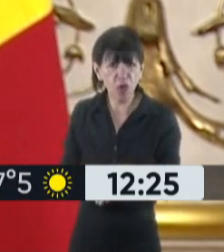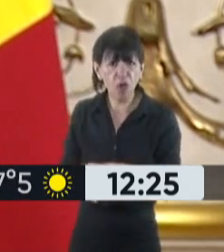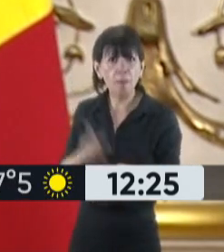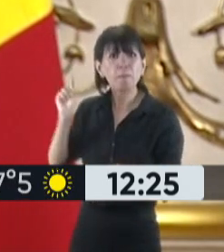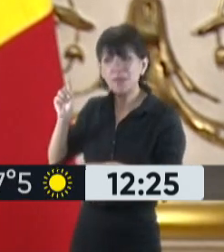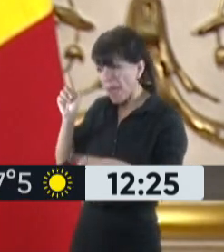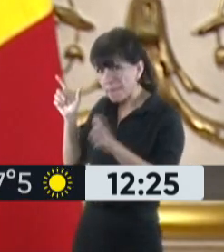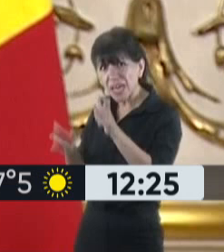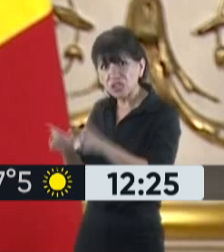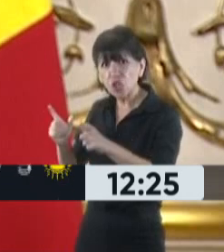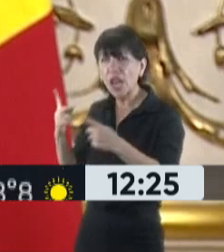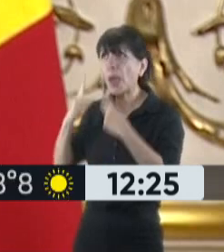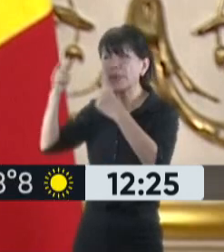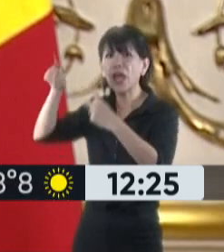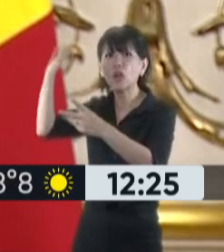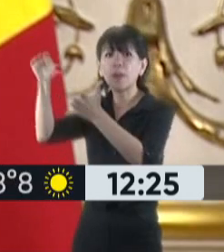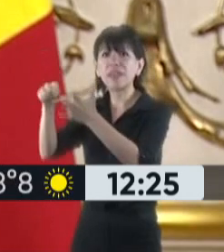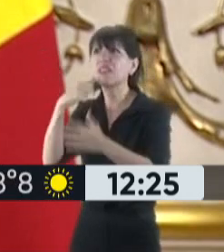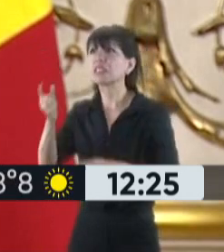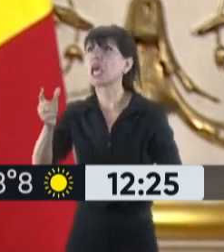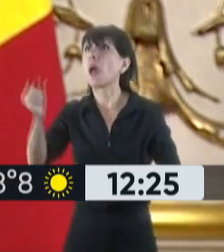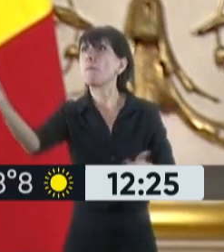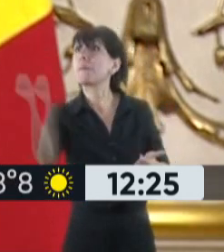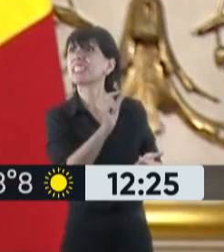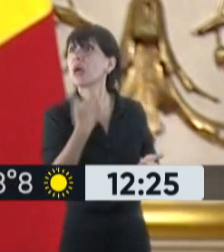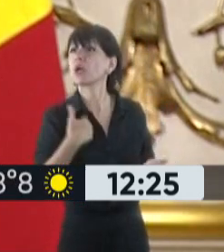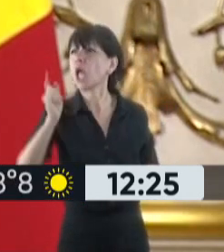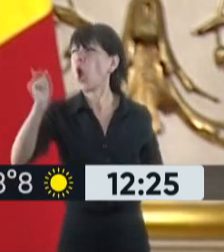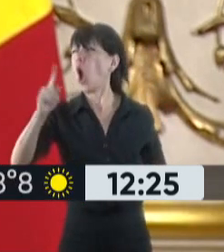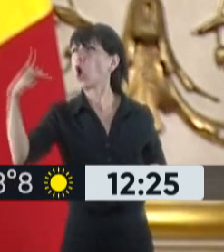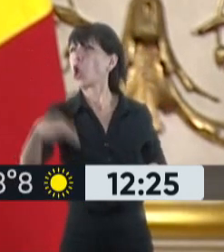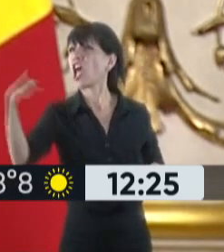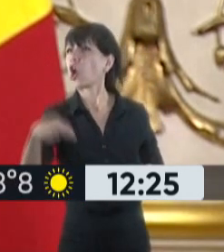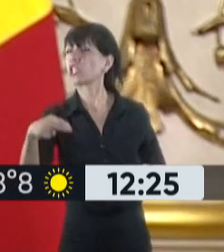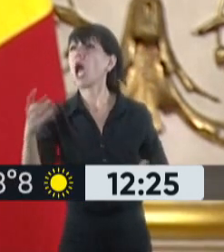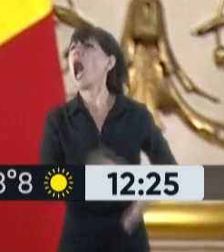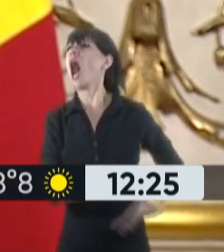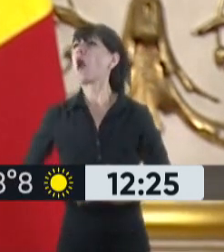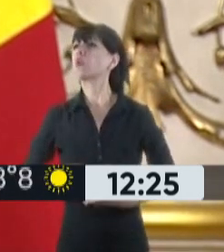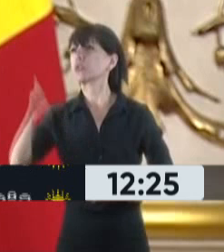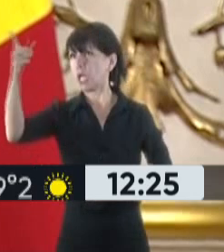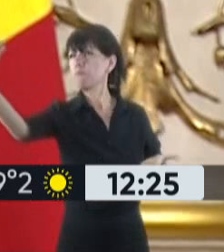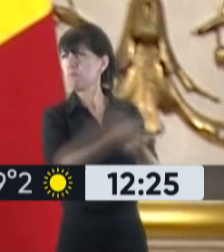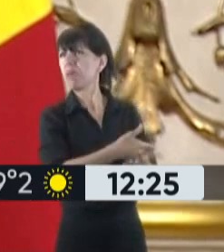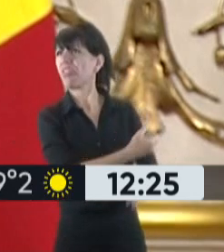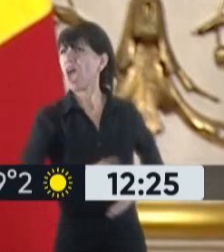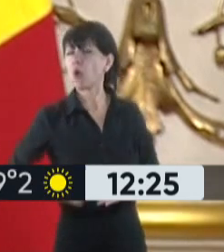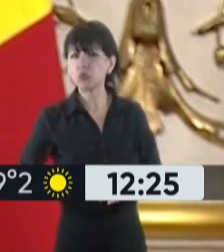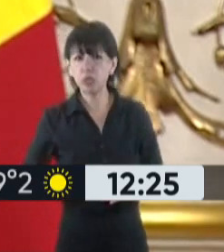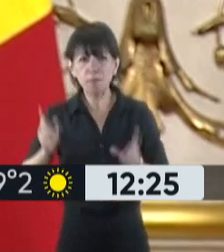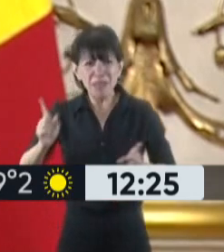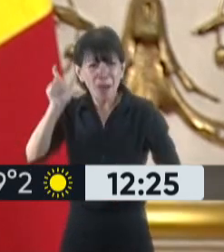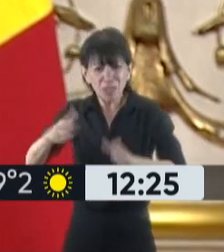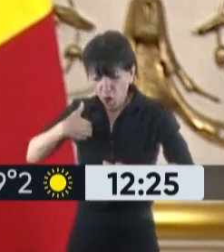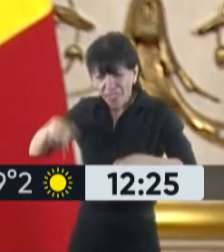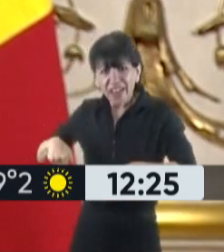exterior? Le piden que nos corten el crédito y que nos exijan más ajustes sobre el pueblo argentino. Es lo que siempre han hecho,